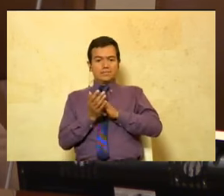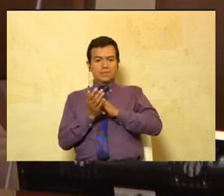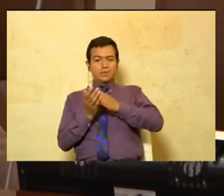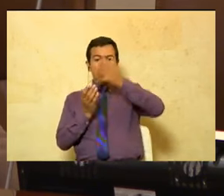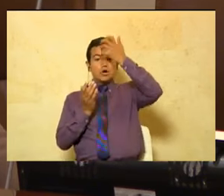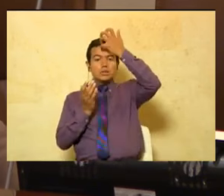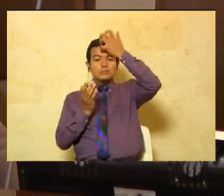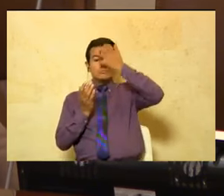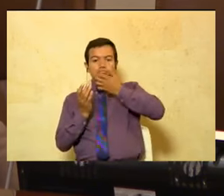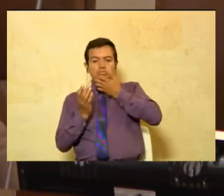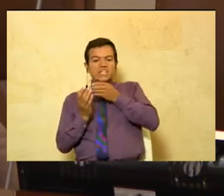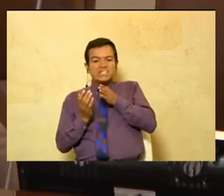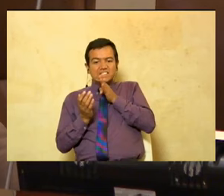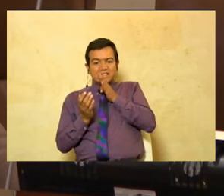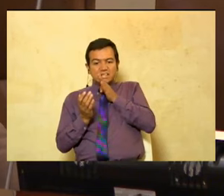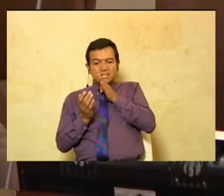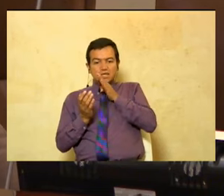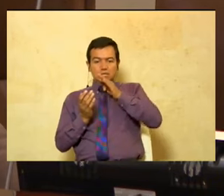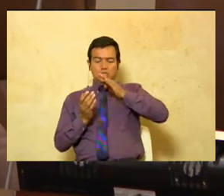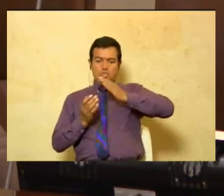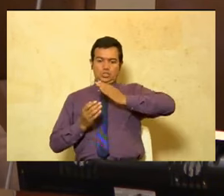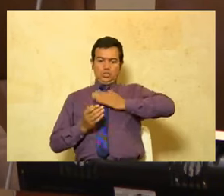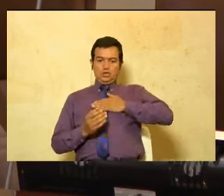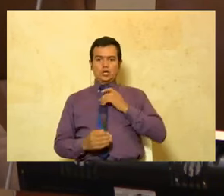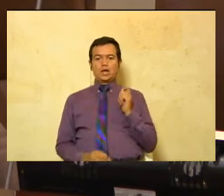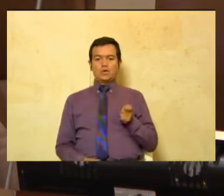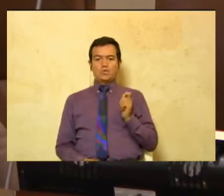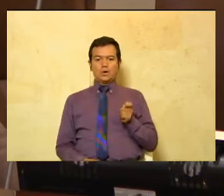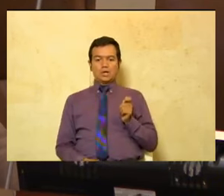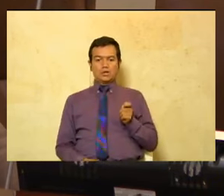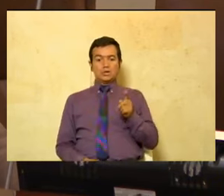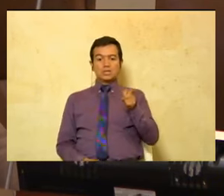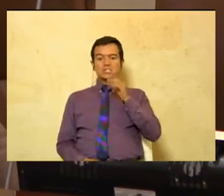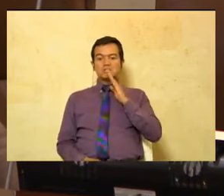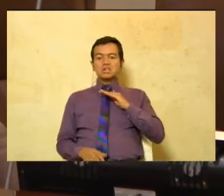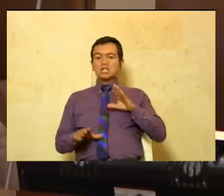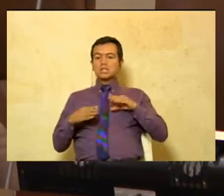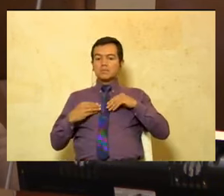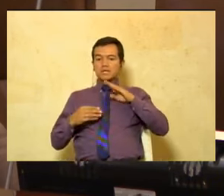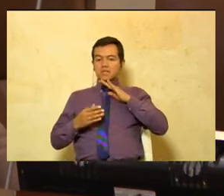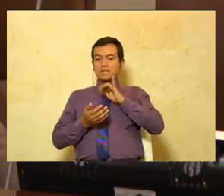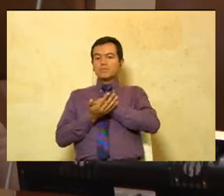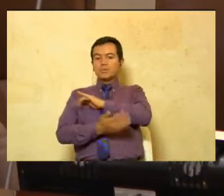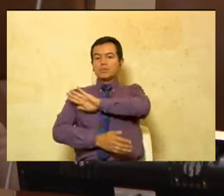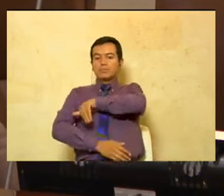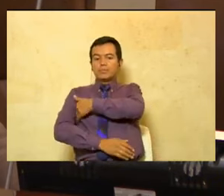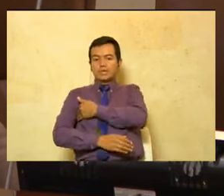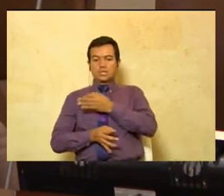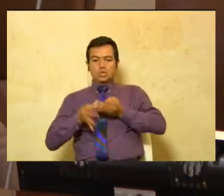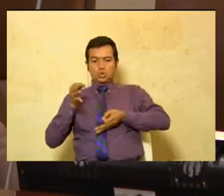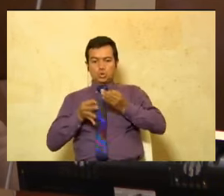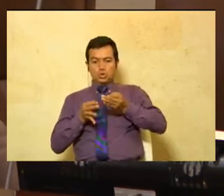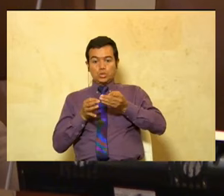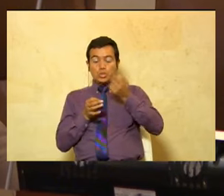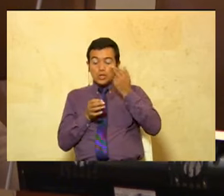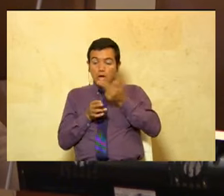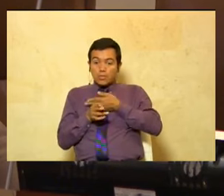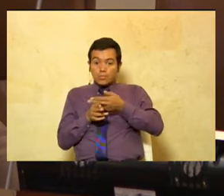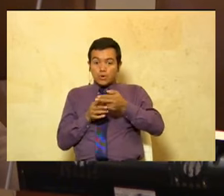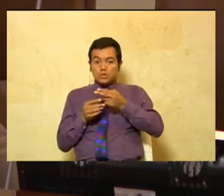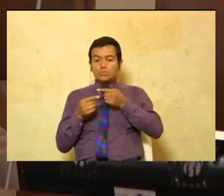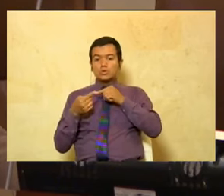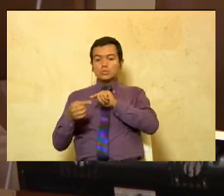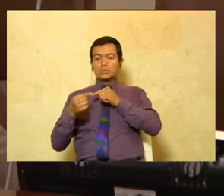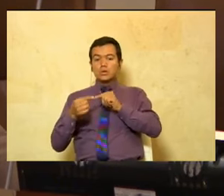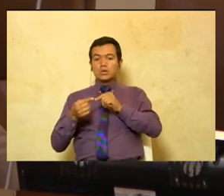abogados que tienen beneplácito del Ministerio de Justicia y cuando se está aproximando a su debate lo mandan